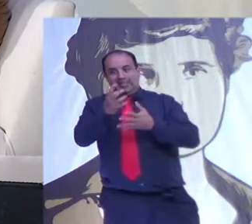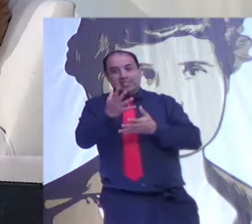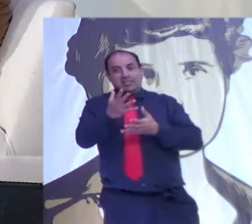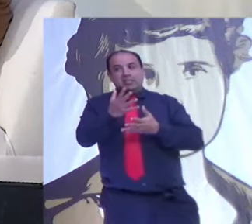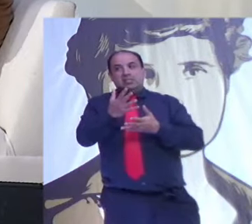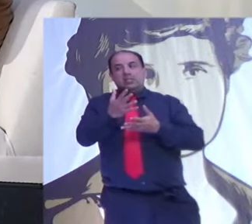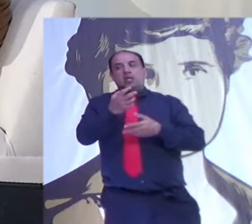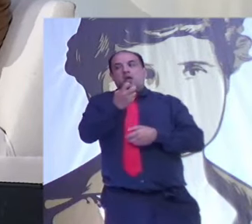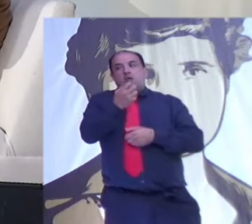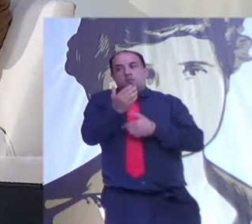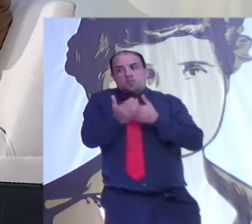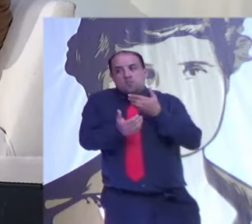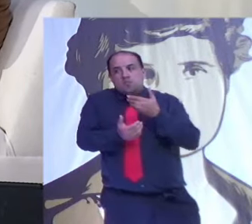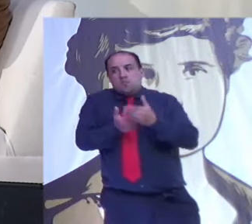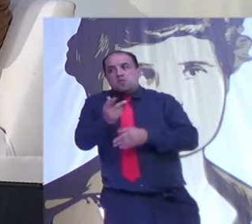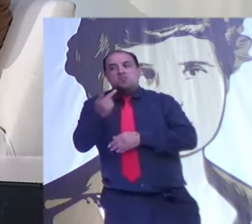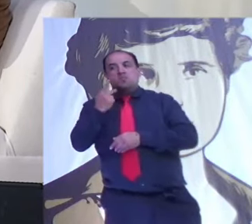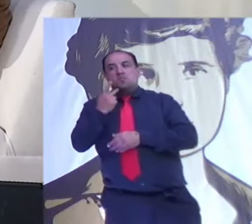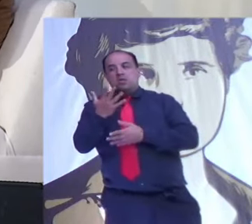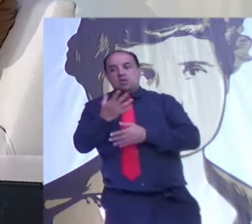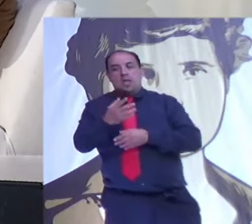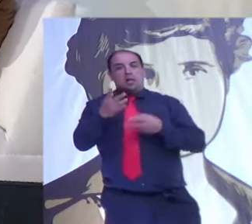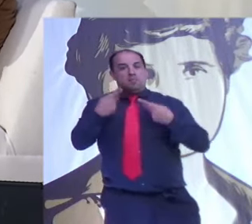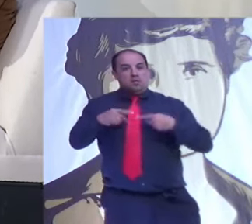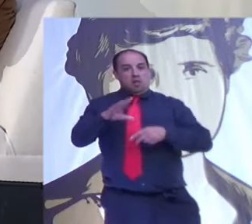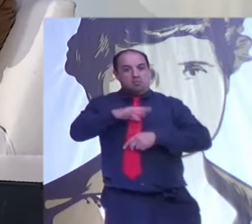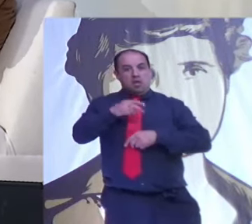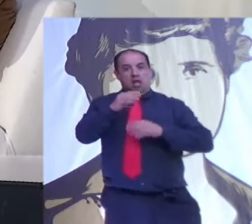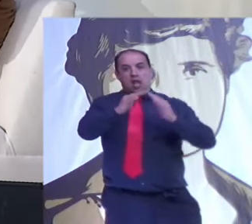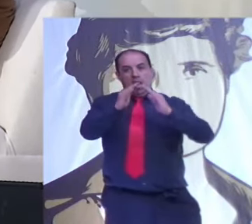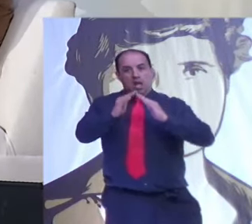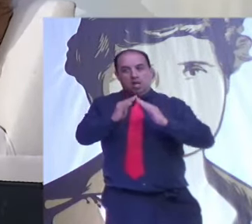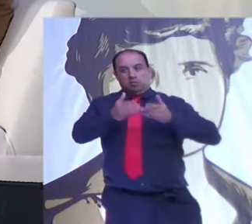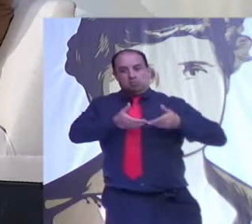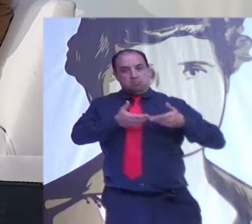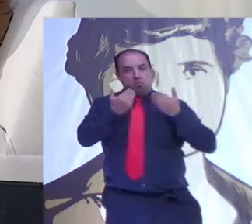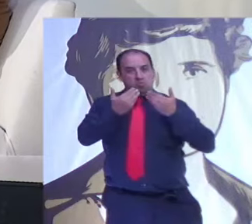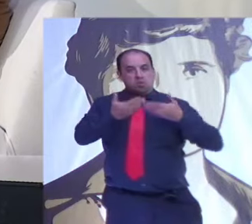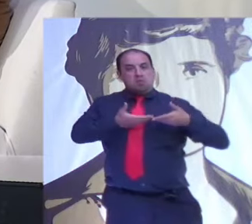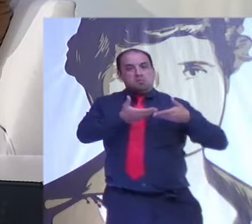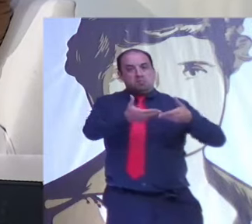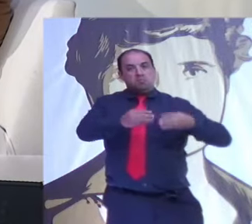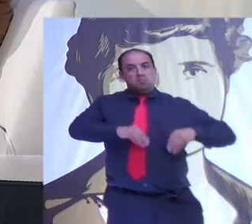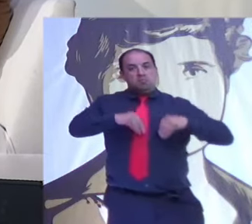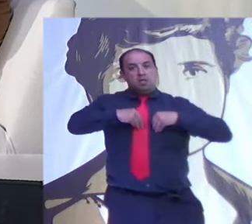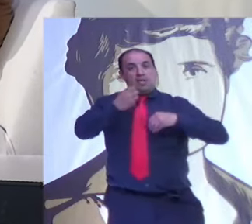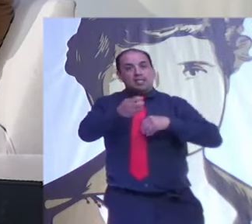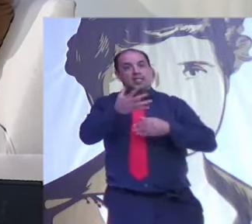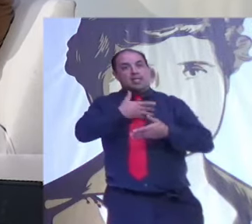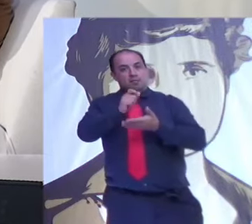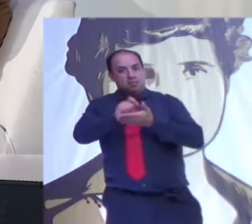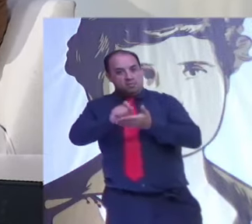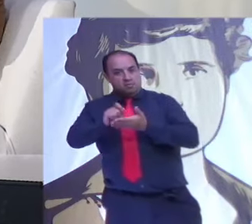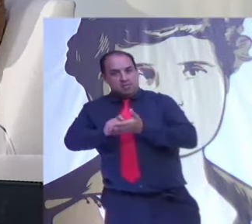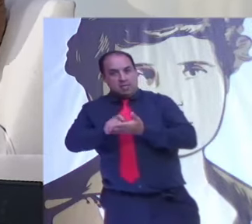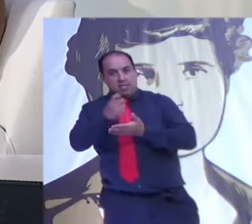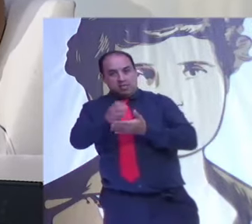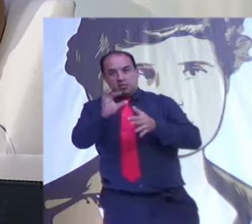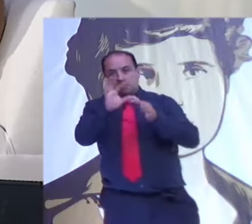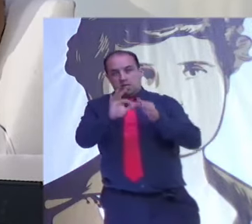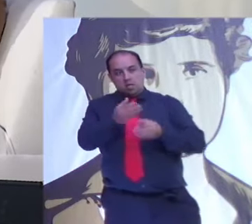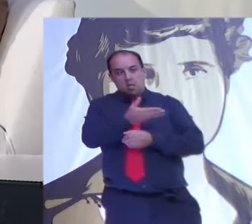España. Entonces, había gente literalmente viviendo en la calle y tú llegaste con un texto que al final del día lo que busca es decir